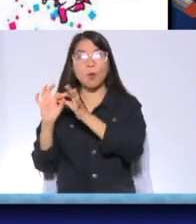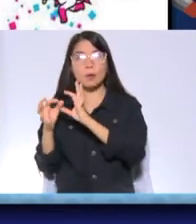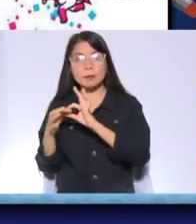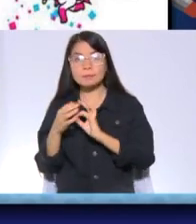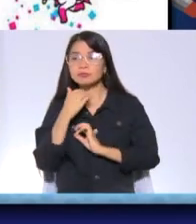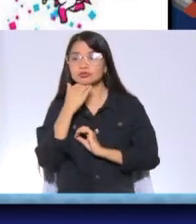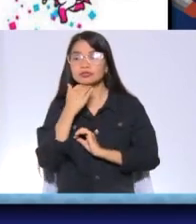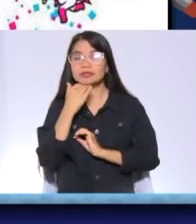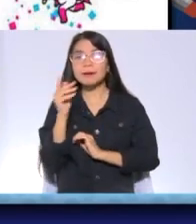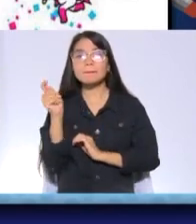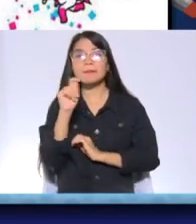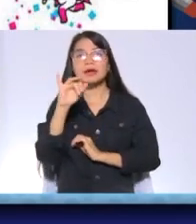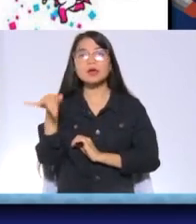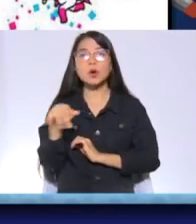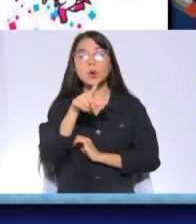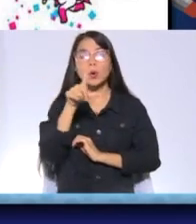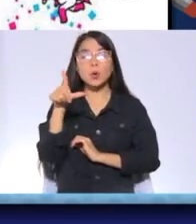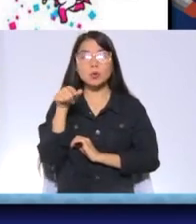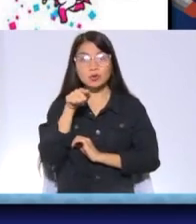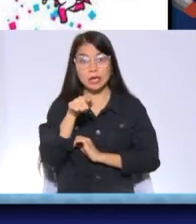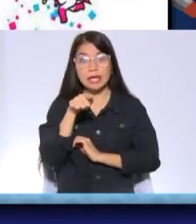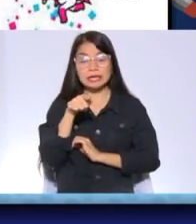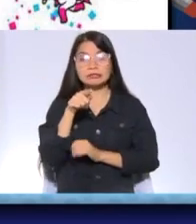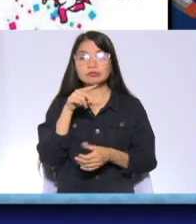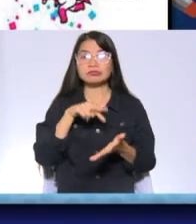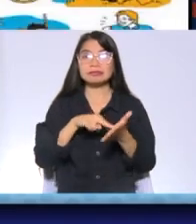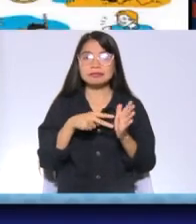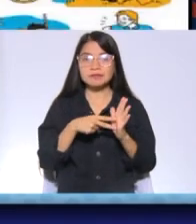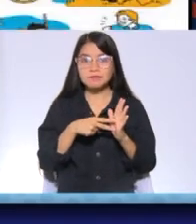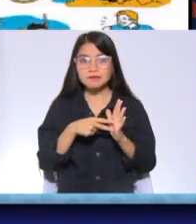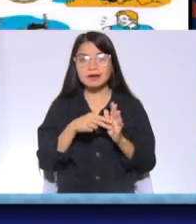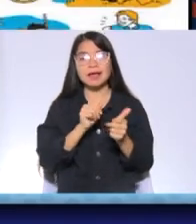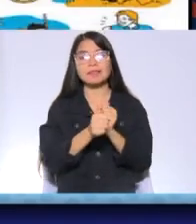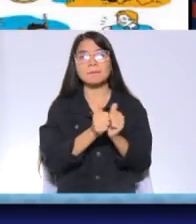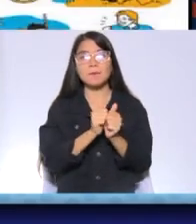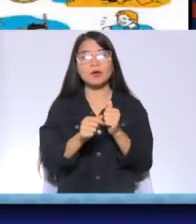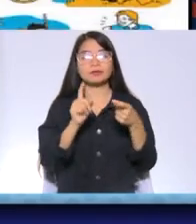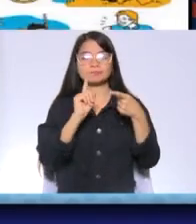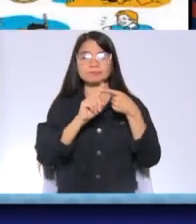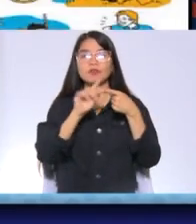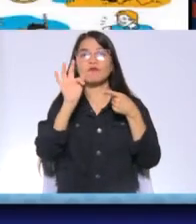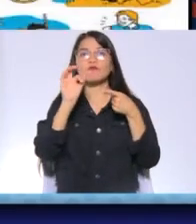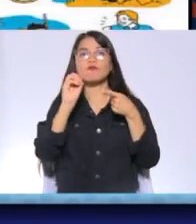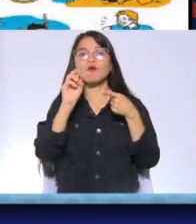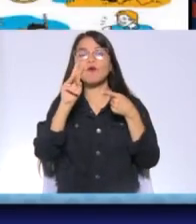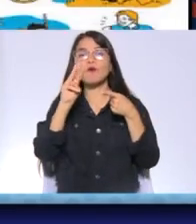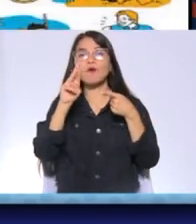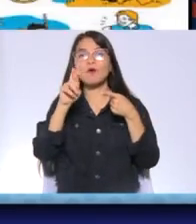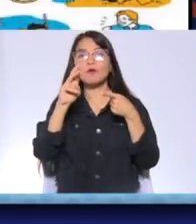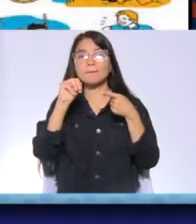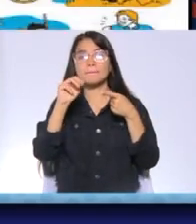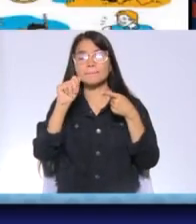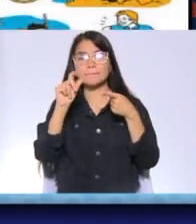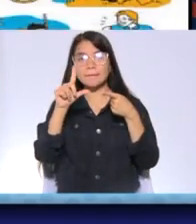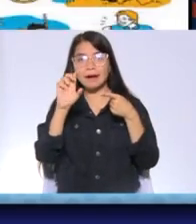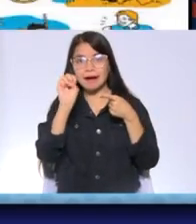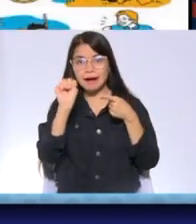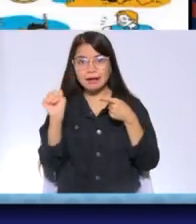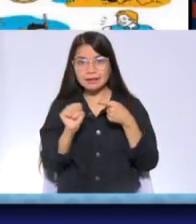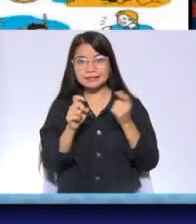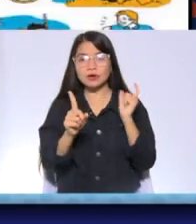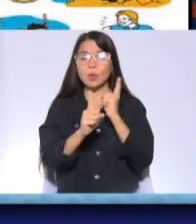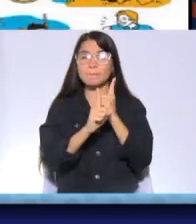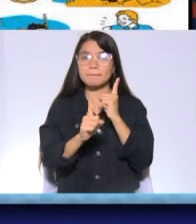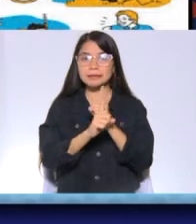formales, los profesionales y los de alta competencia. Pero además de los deportes formales, tenemos los